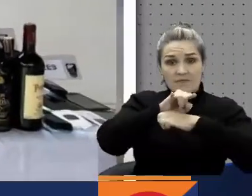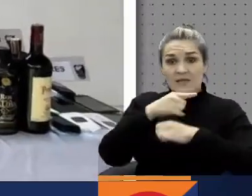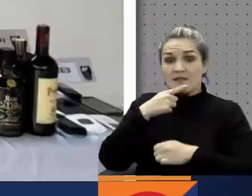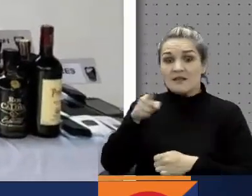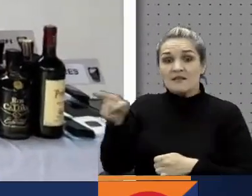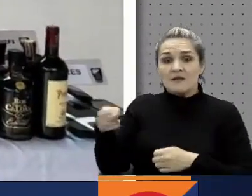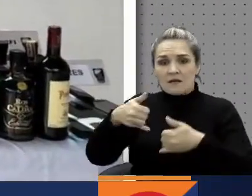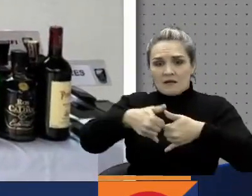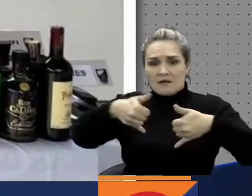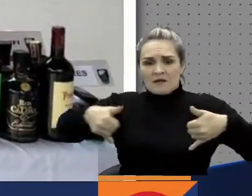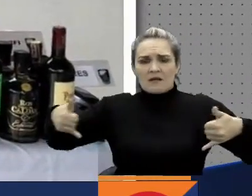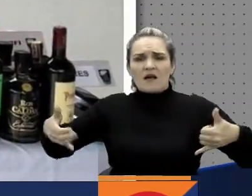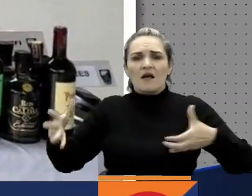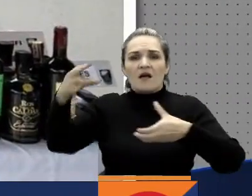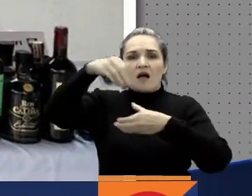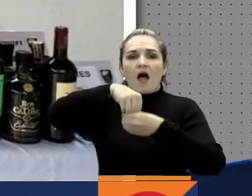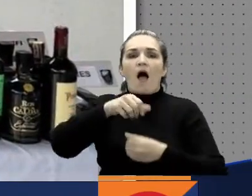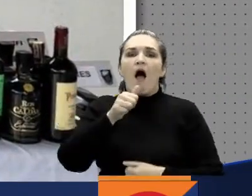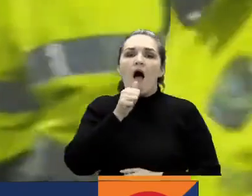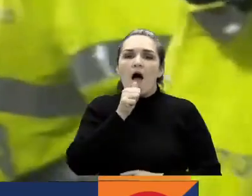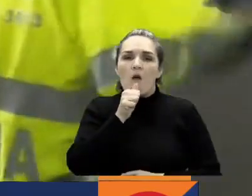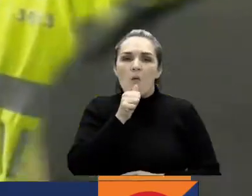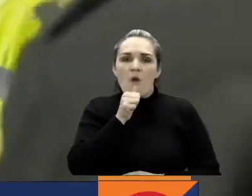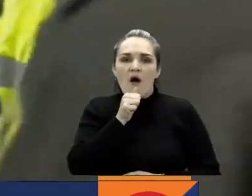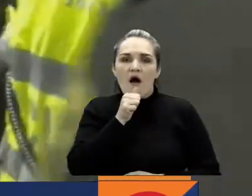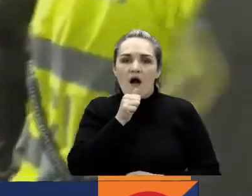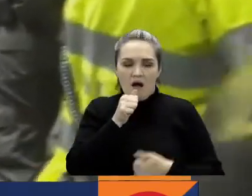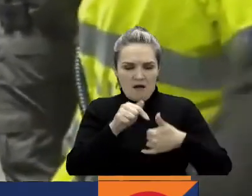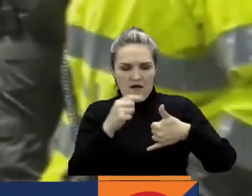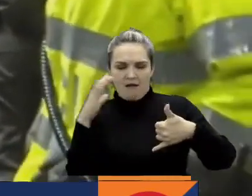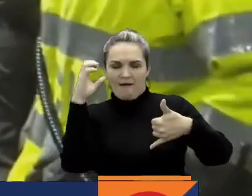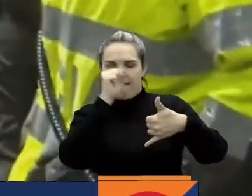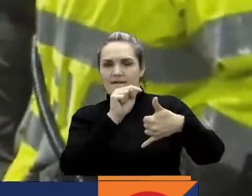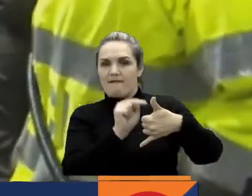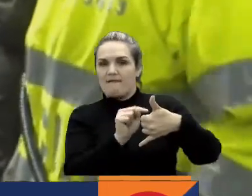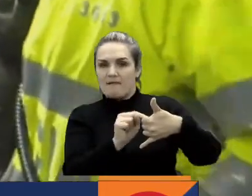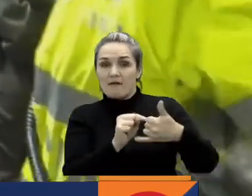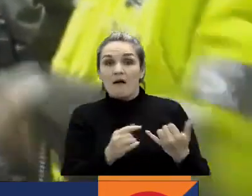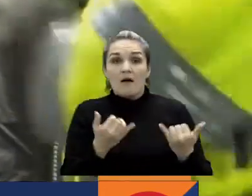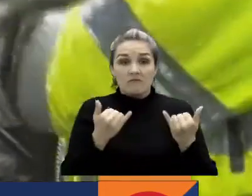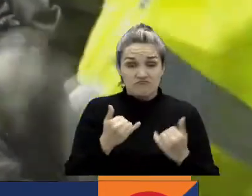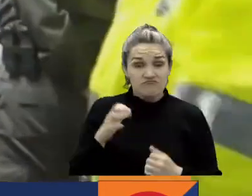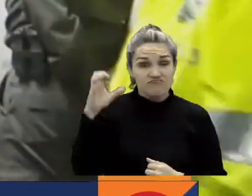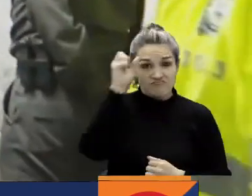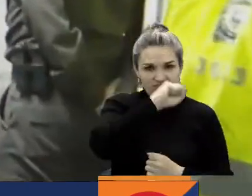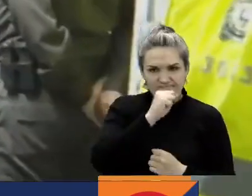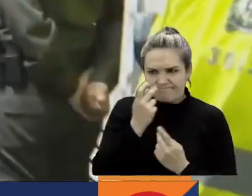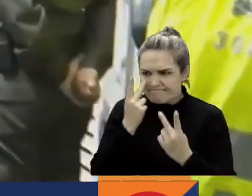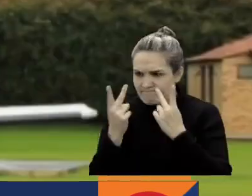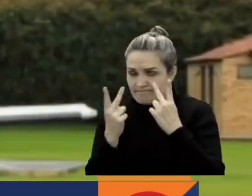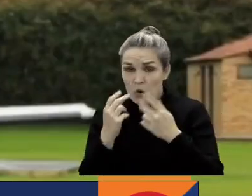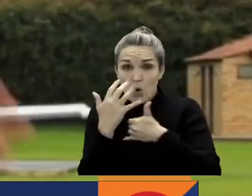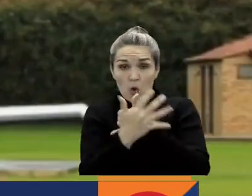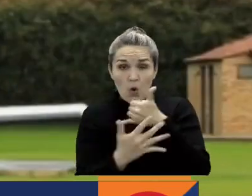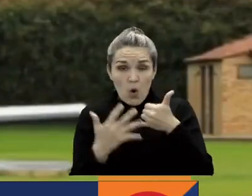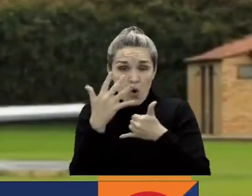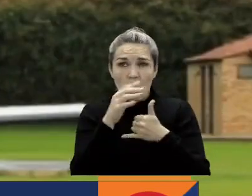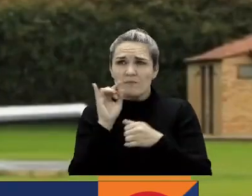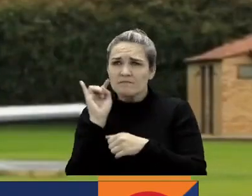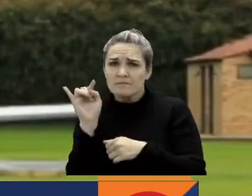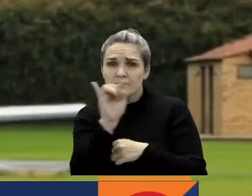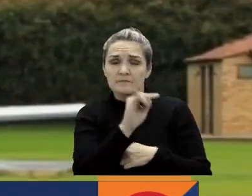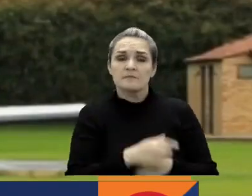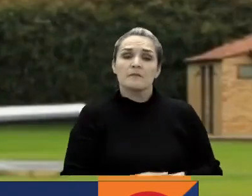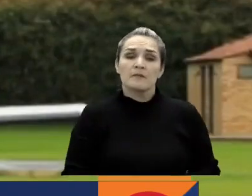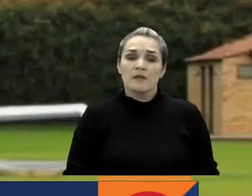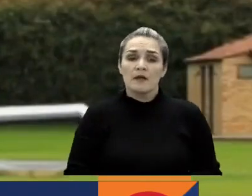siendo reenvasado en botellas de agua. Este operativo hace parte de las acciones implementadas en las cárceles del país. En el ERE Sur,